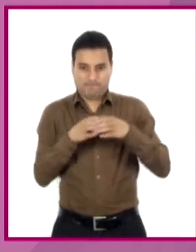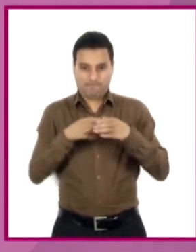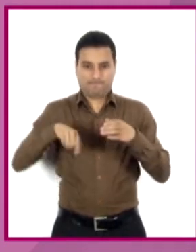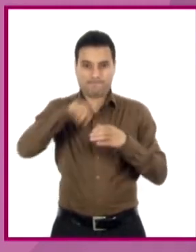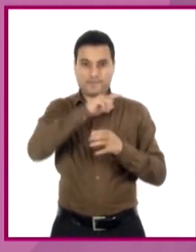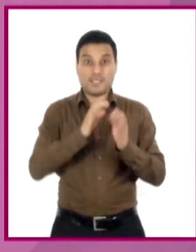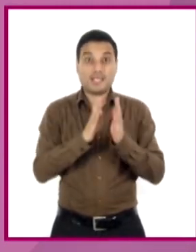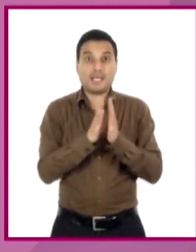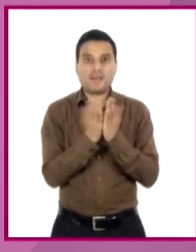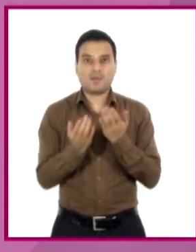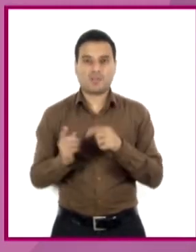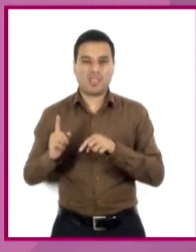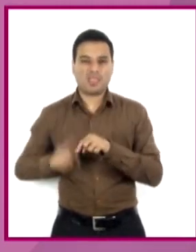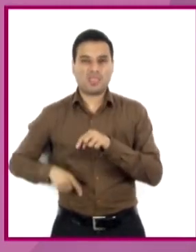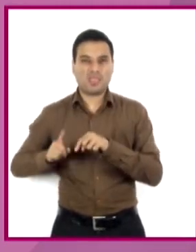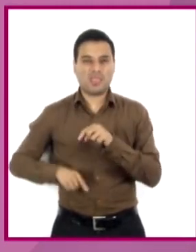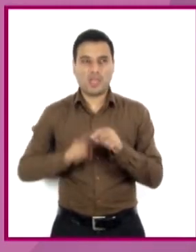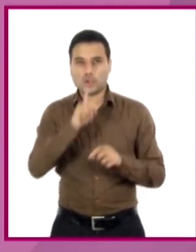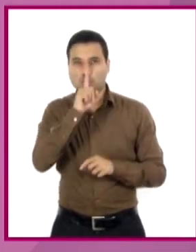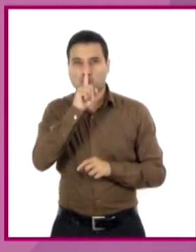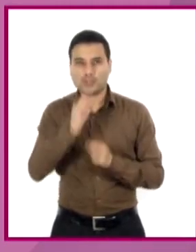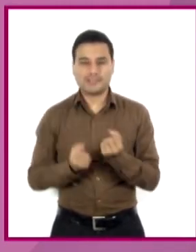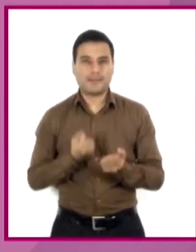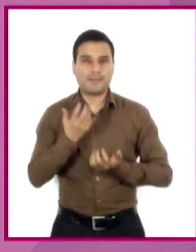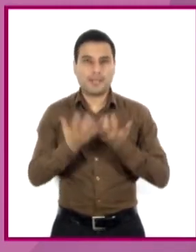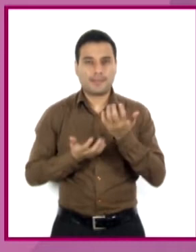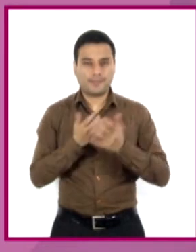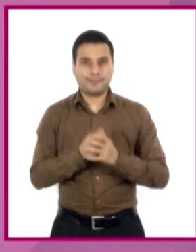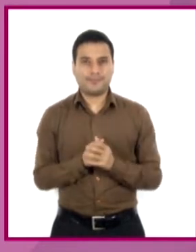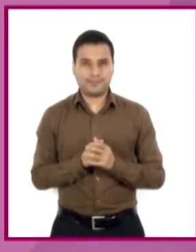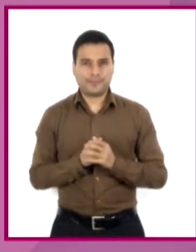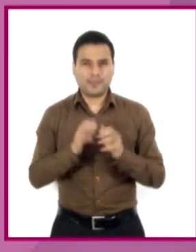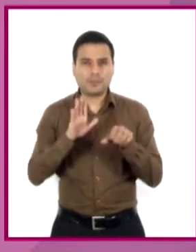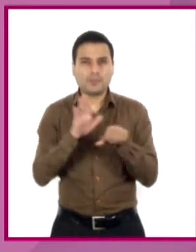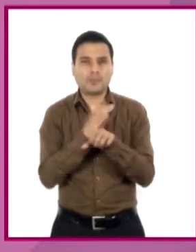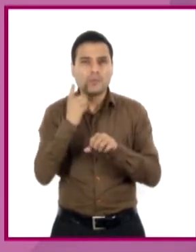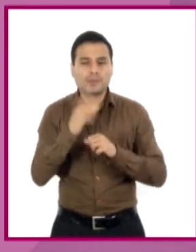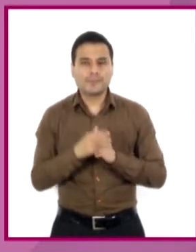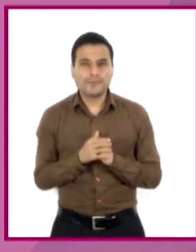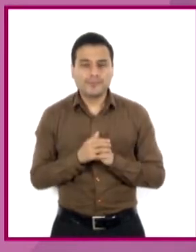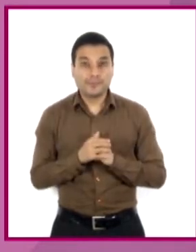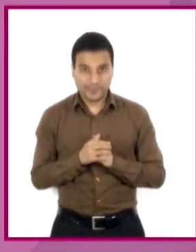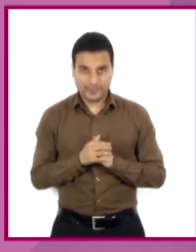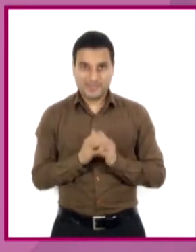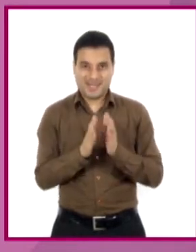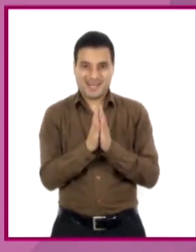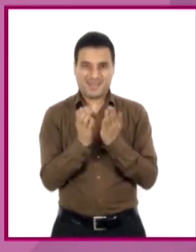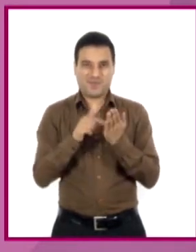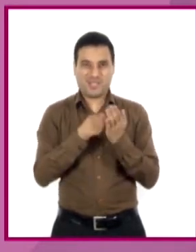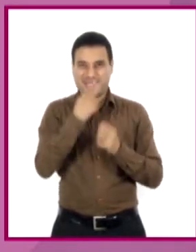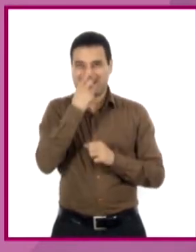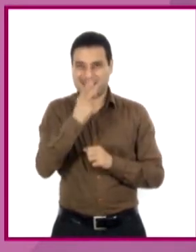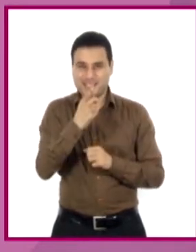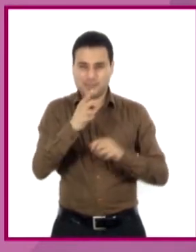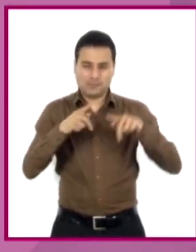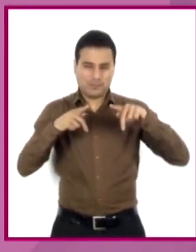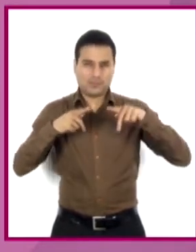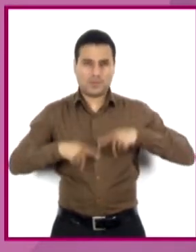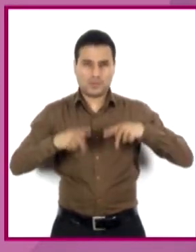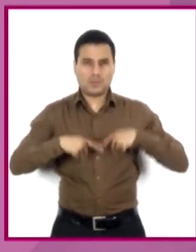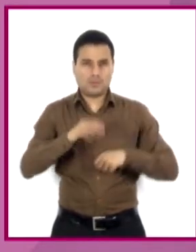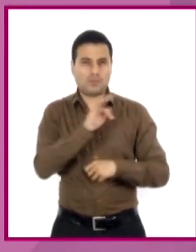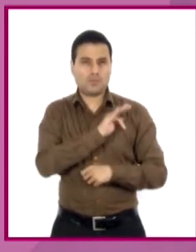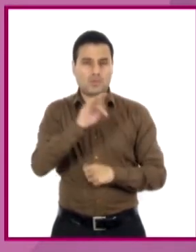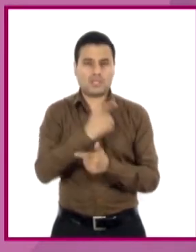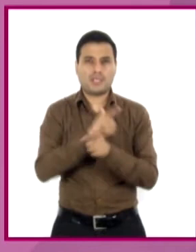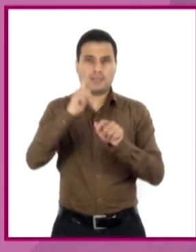difusión de libros con ideas peligrosas. Es decir, de aquellas ideas que estaban a favor de las nuevas ideas liberales y se